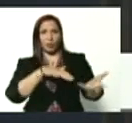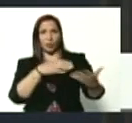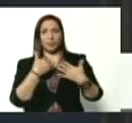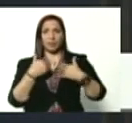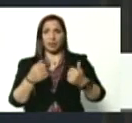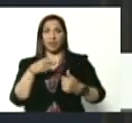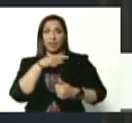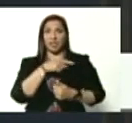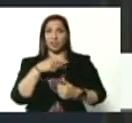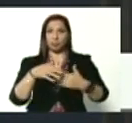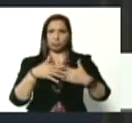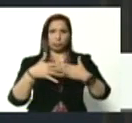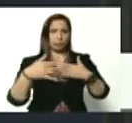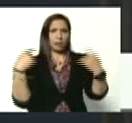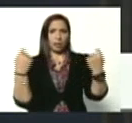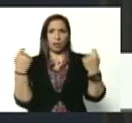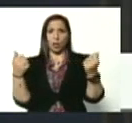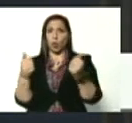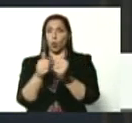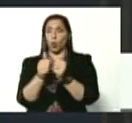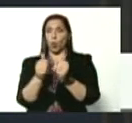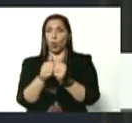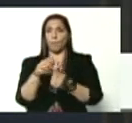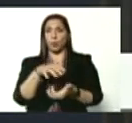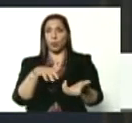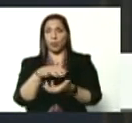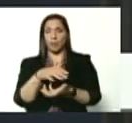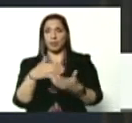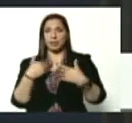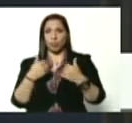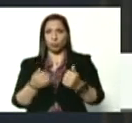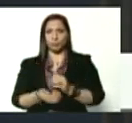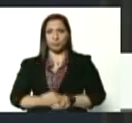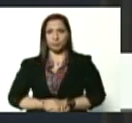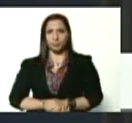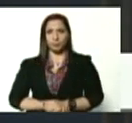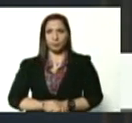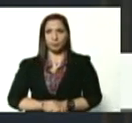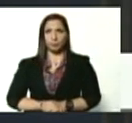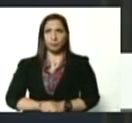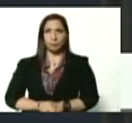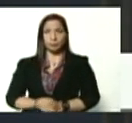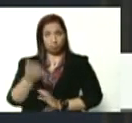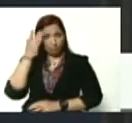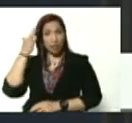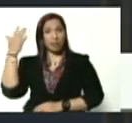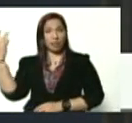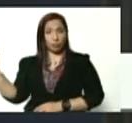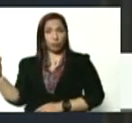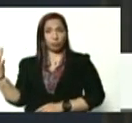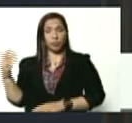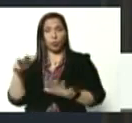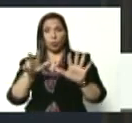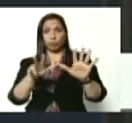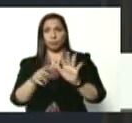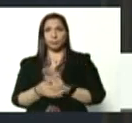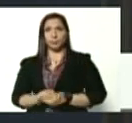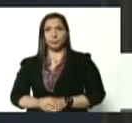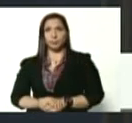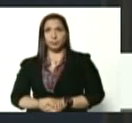rafael urdaneta con problemas de salud imaginen lo sano imaginemos el 8